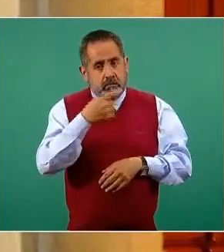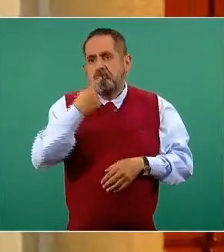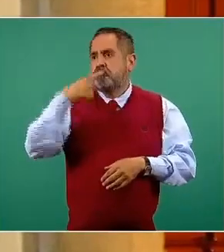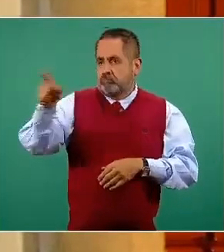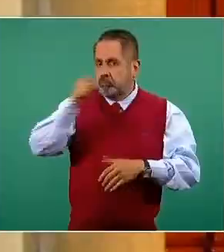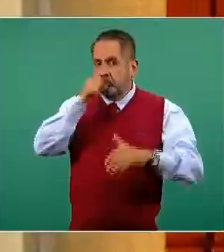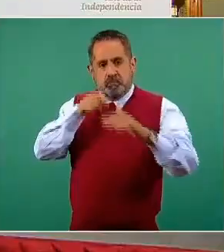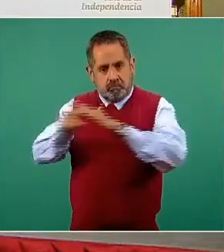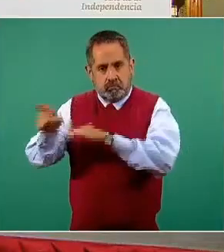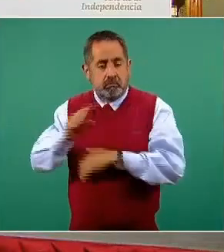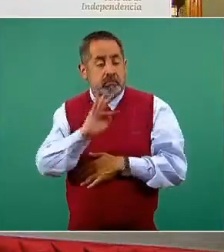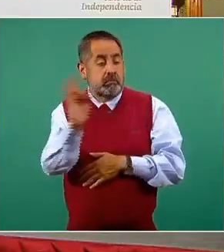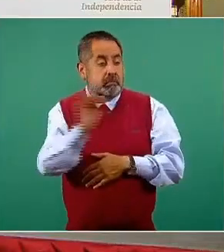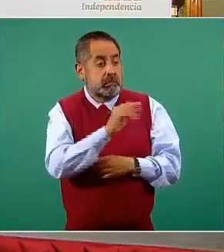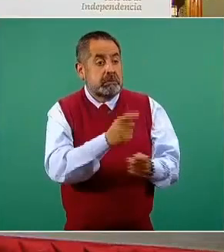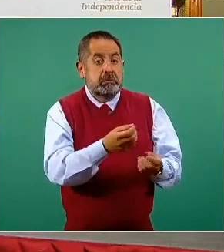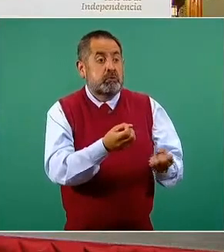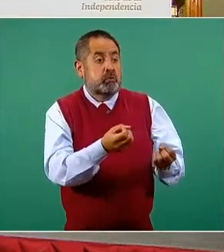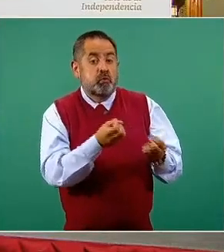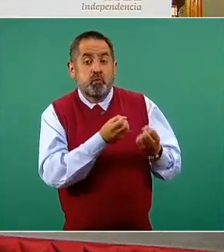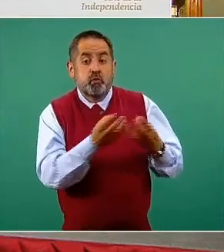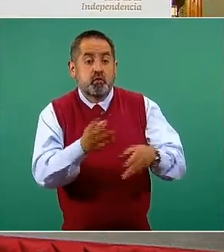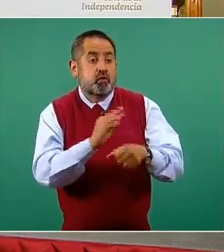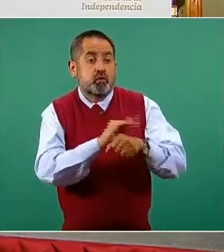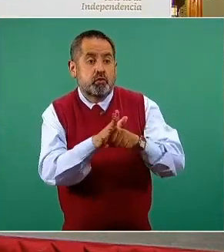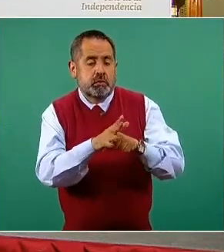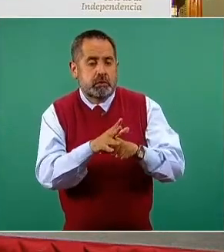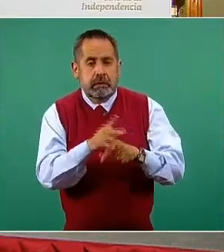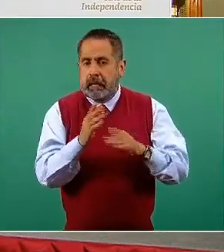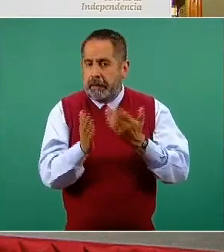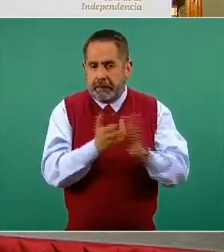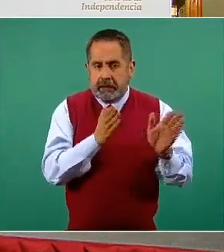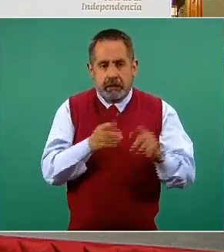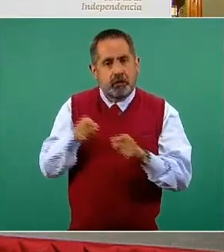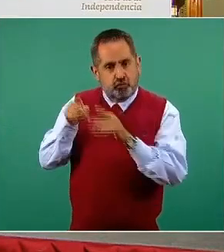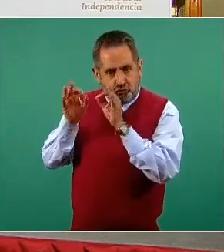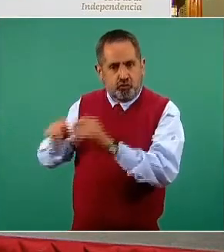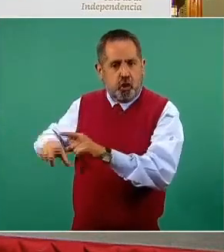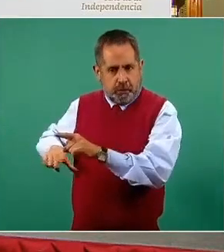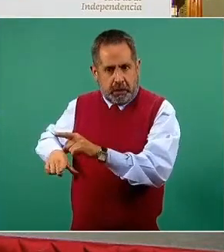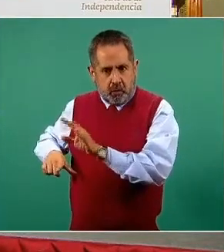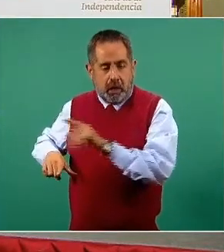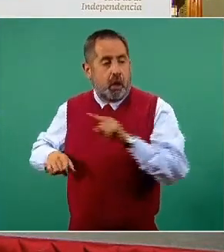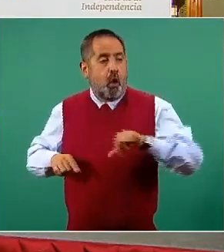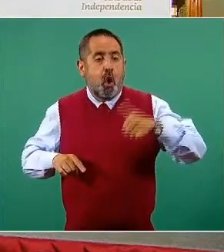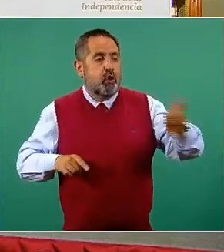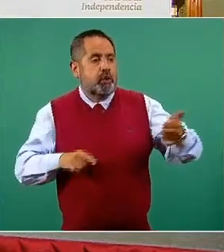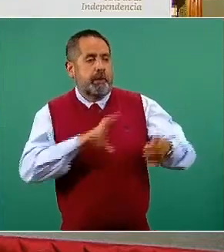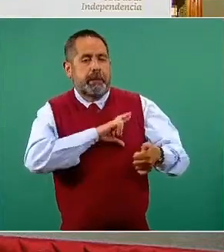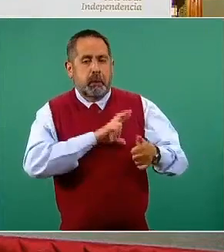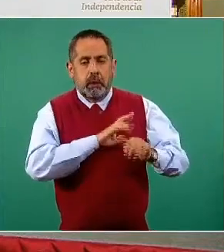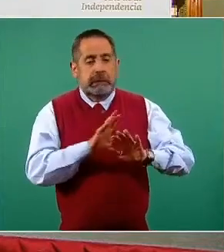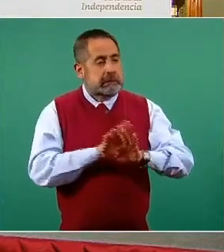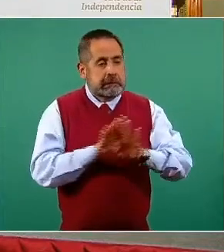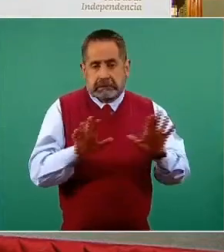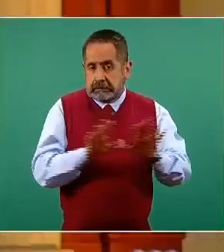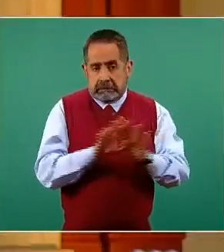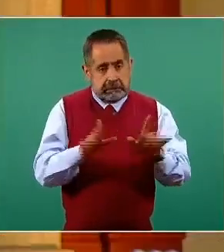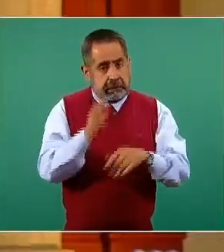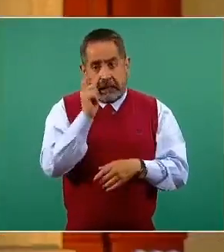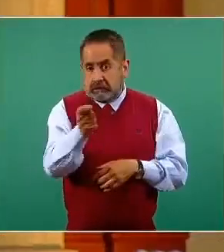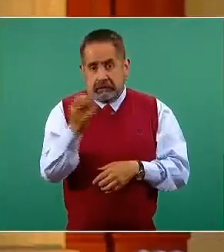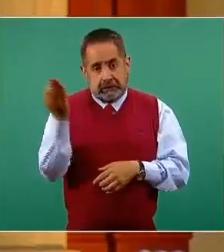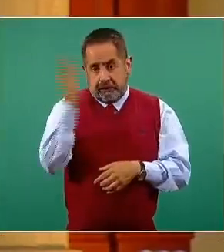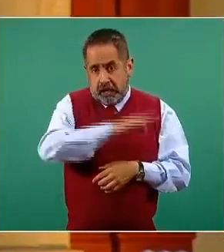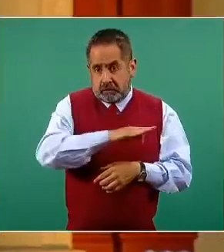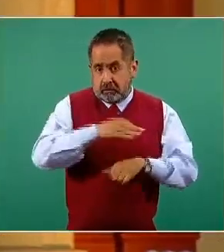intenta ponerle una vacuna COVID sin que sea el programa gubernamental, con absoluta certeza se trata de una falsificación,